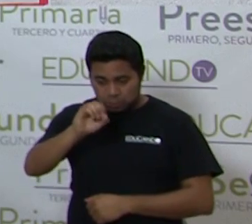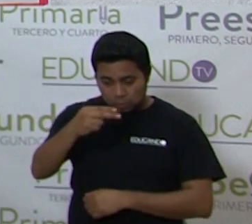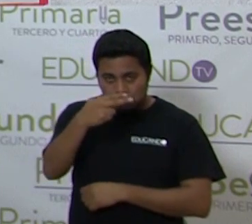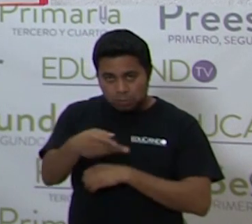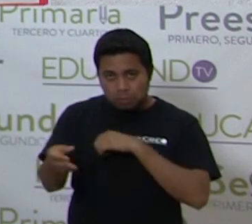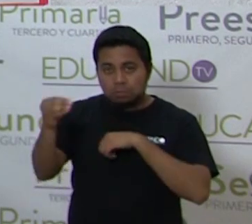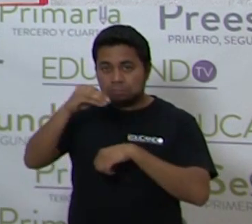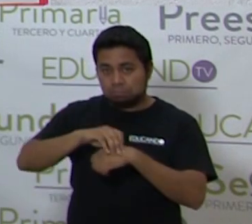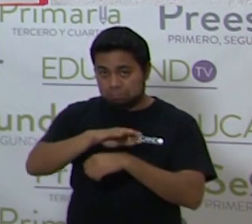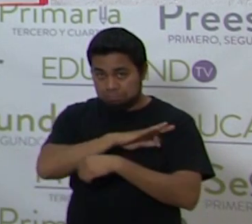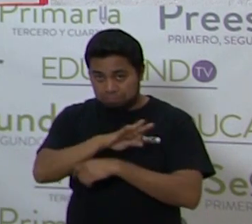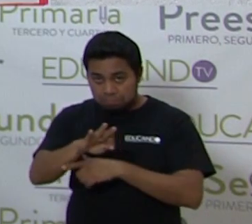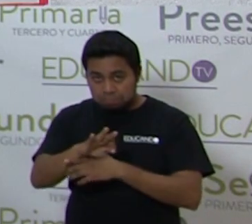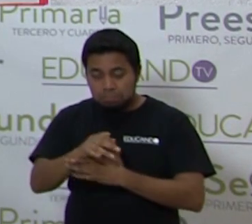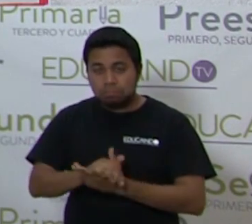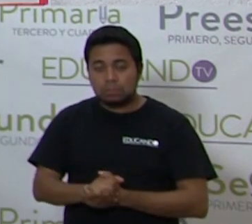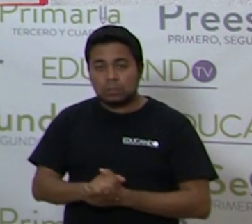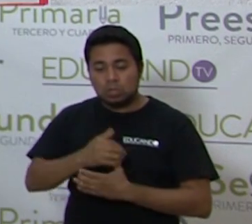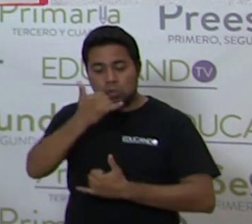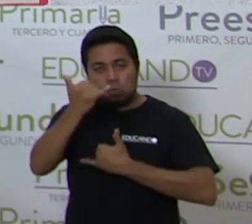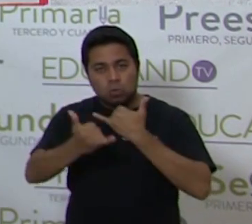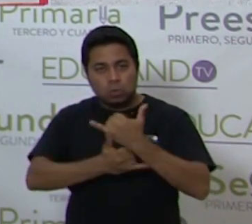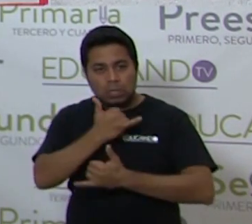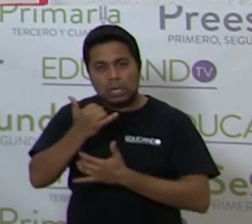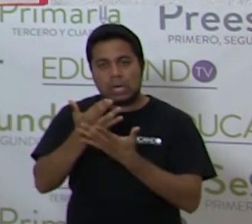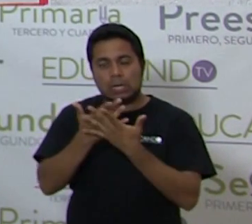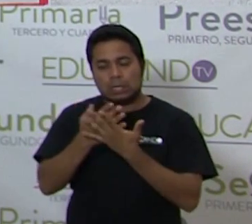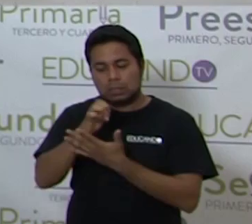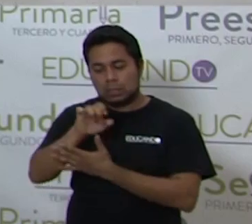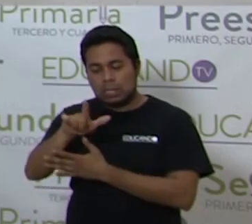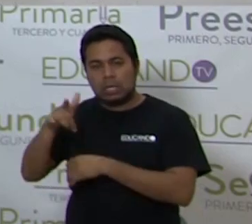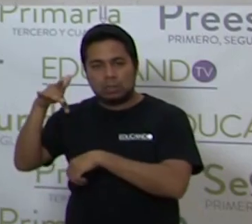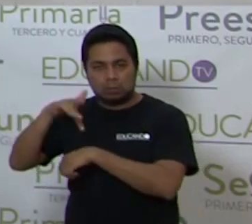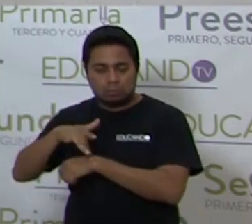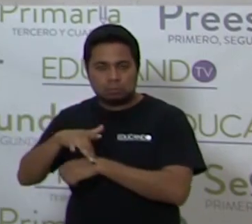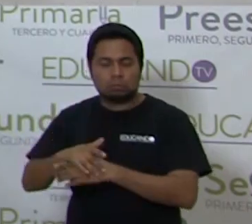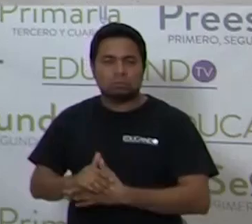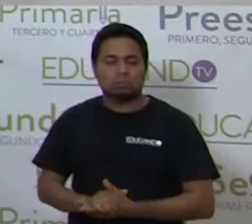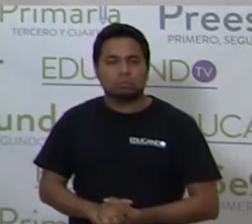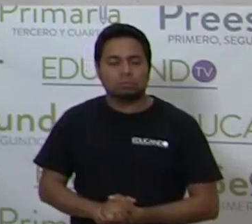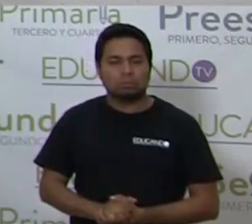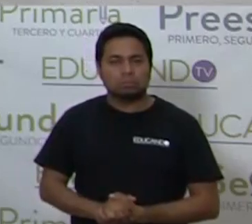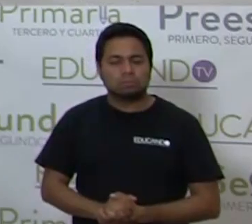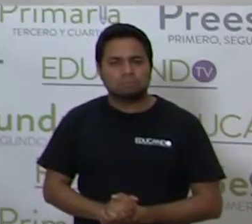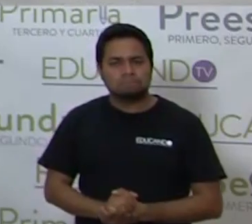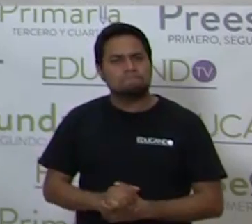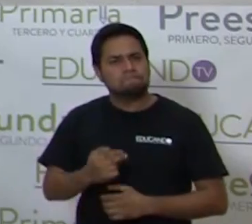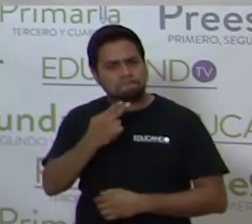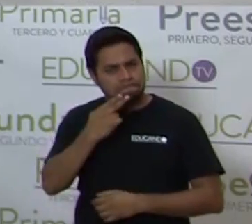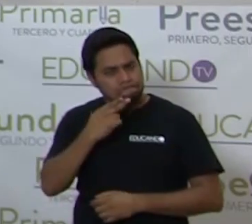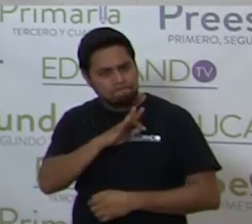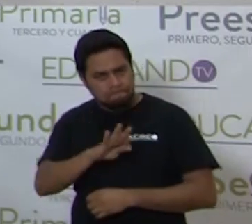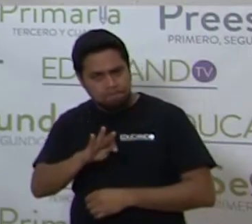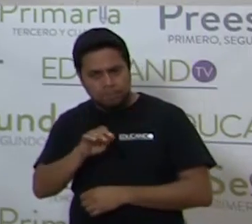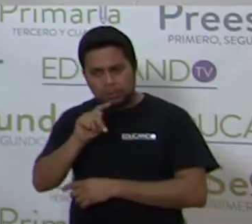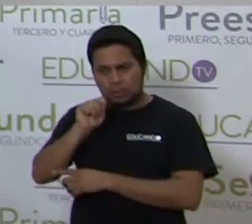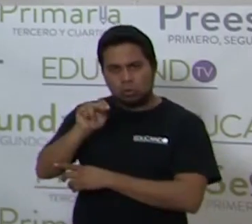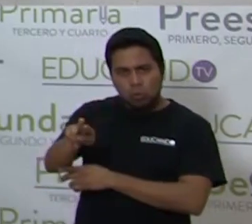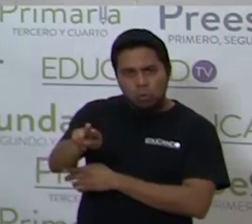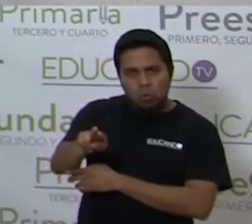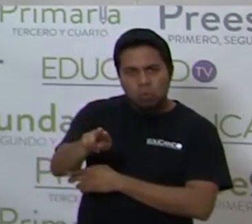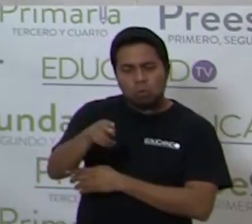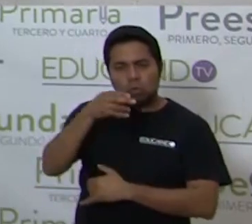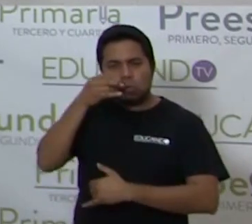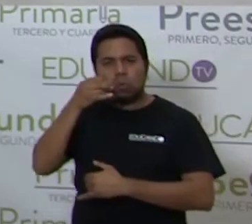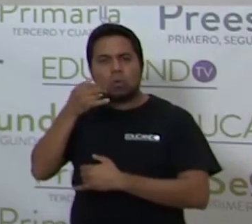esta oración? Juega esperando el turno. Ok, podemos utilizar tú,